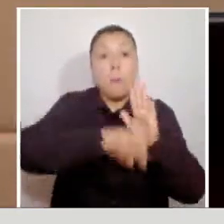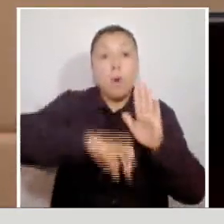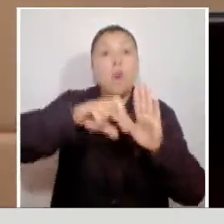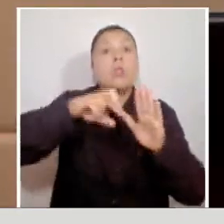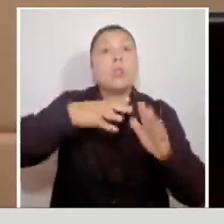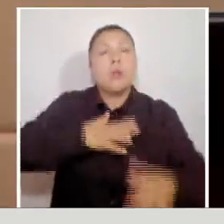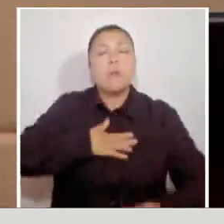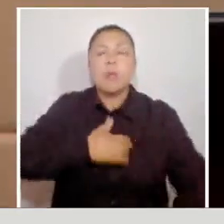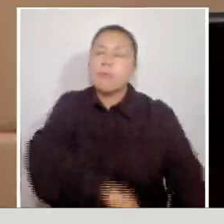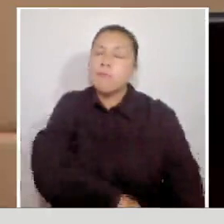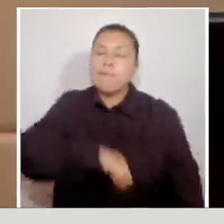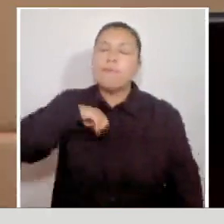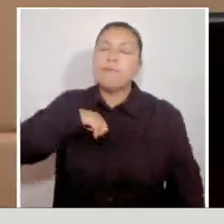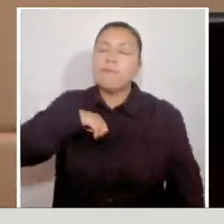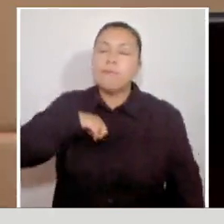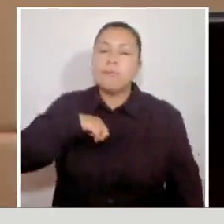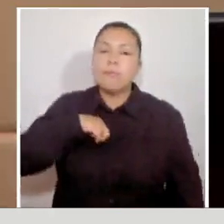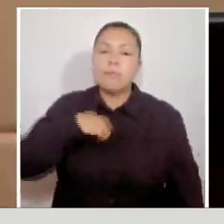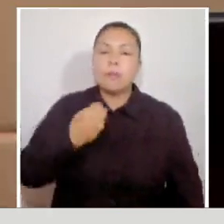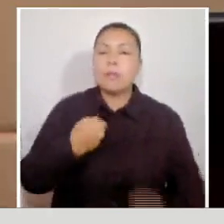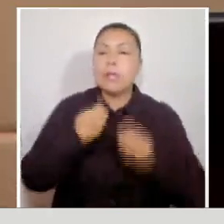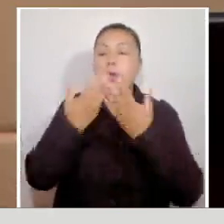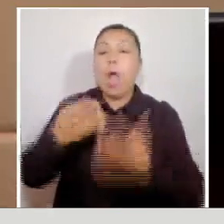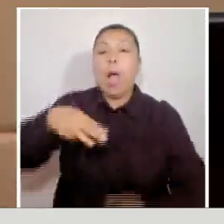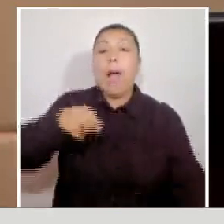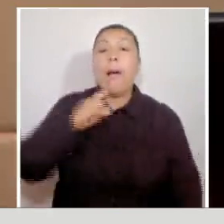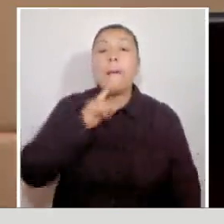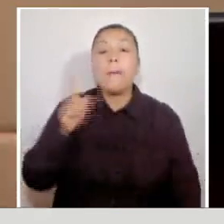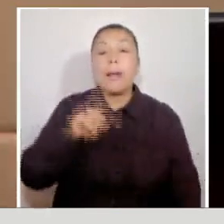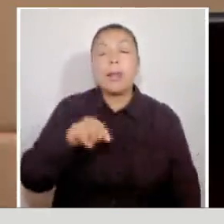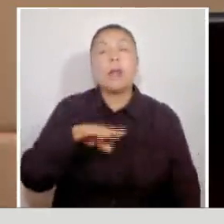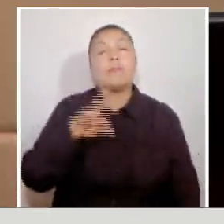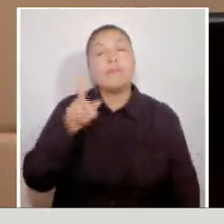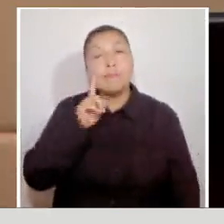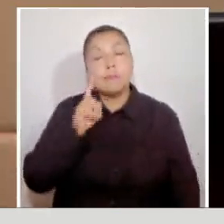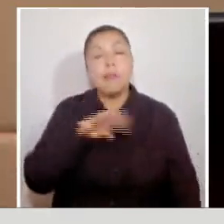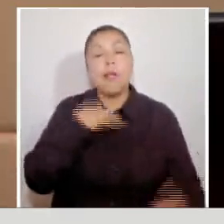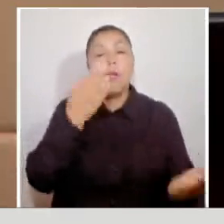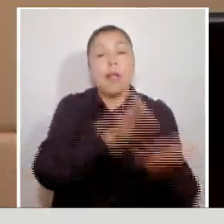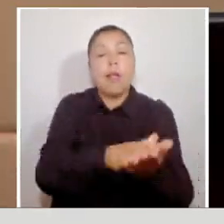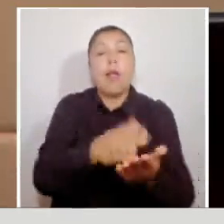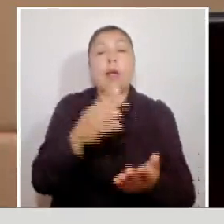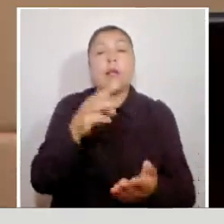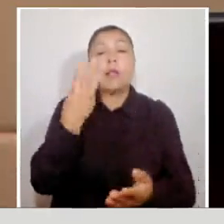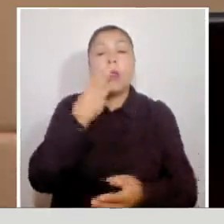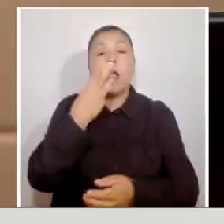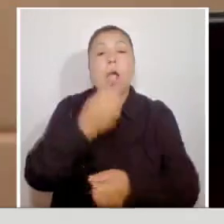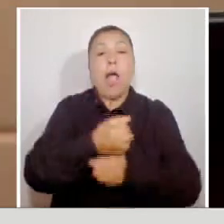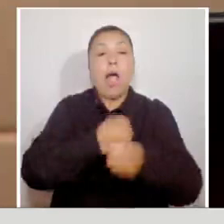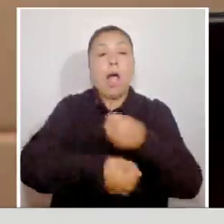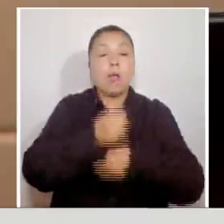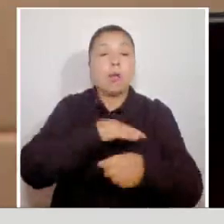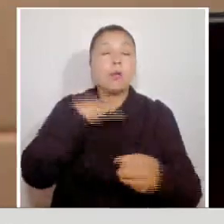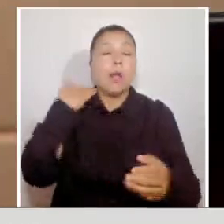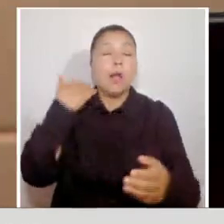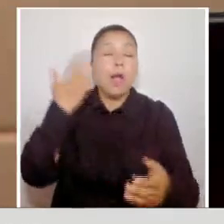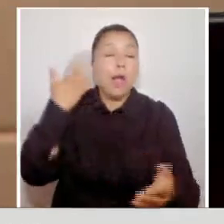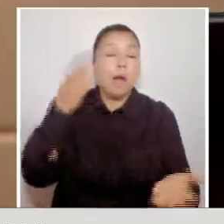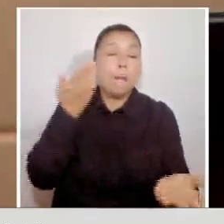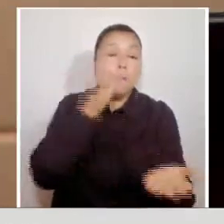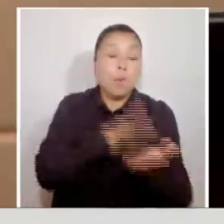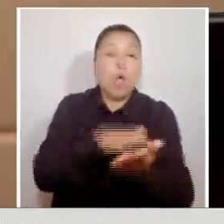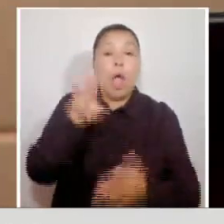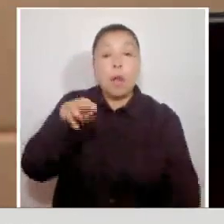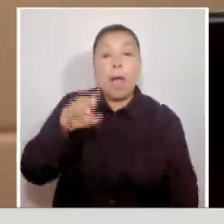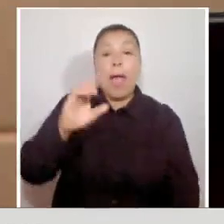orgullo que se lo dedico a Matías quien ya falleció hace 3 años atrás se lo dedico a su madre edit porque